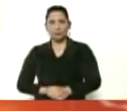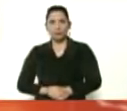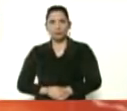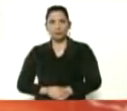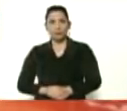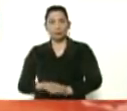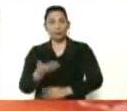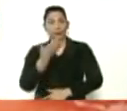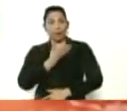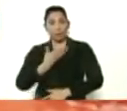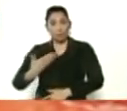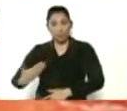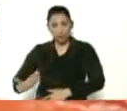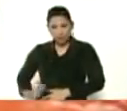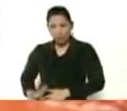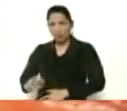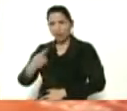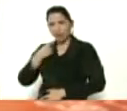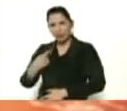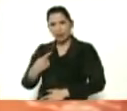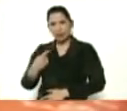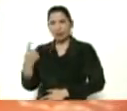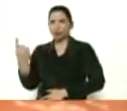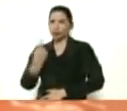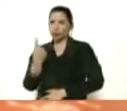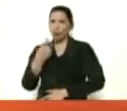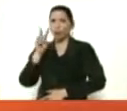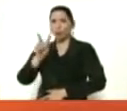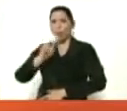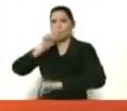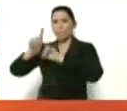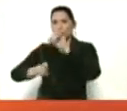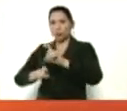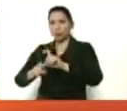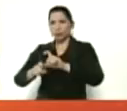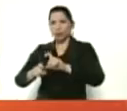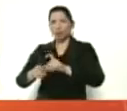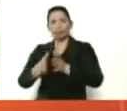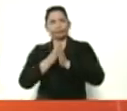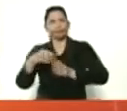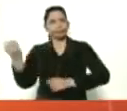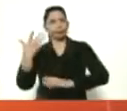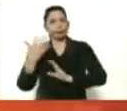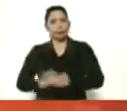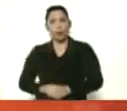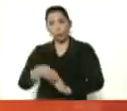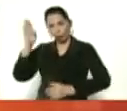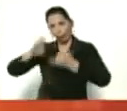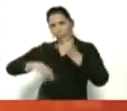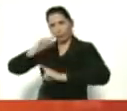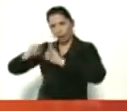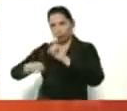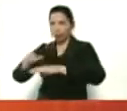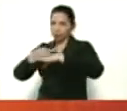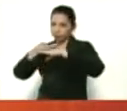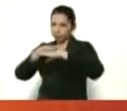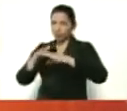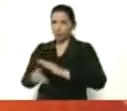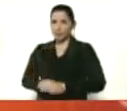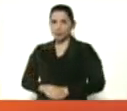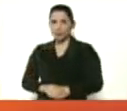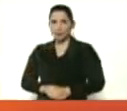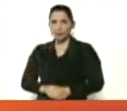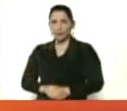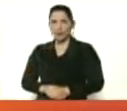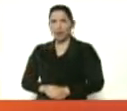Presidente, sé que le dije que tenía tan solo 2 preguntas. Lánzate. Voy a hacer la última pregunta y me disculpa. No